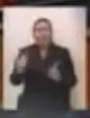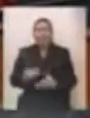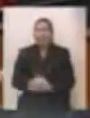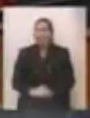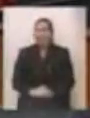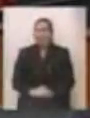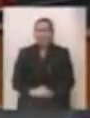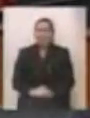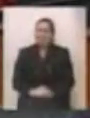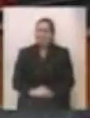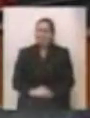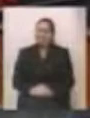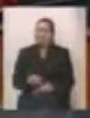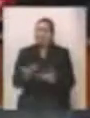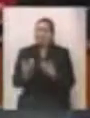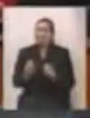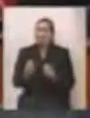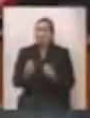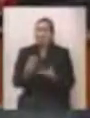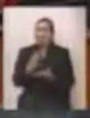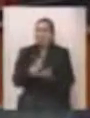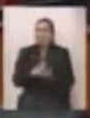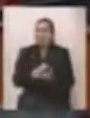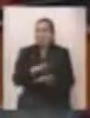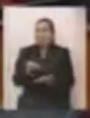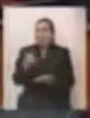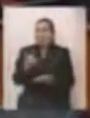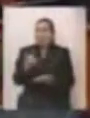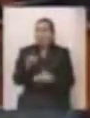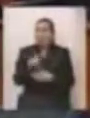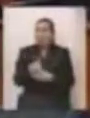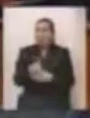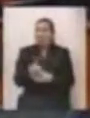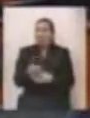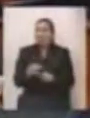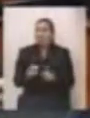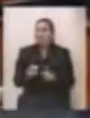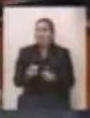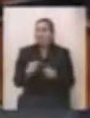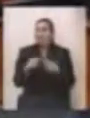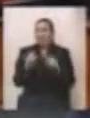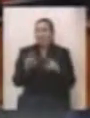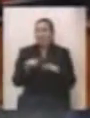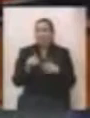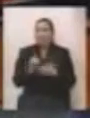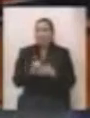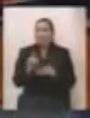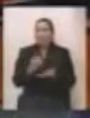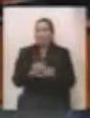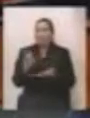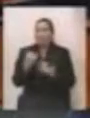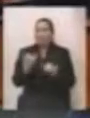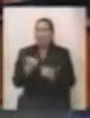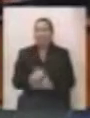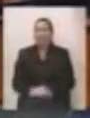tiempo, han quedado, digamos, desfasadas, porque cada vez menos los chicos utilizan las cabinas electrónicas o las cabinas de Internet. Lo que más se utiliza el